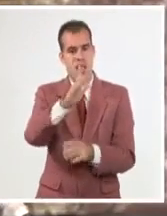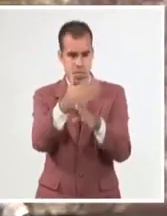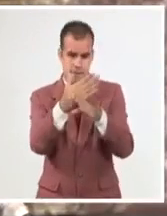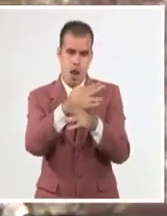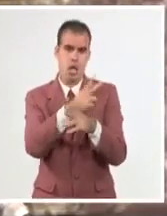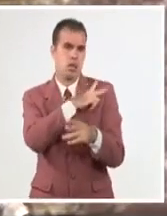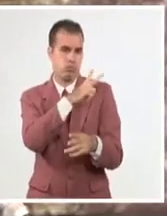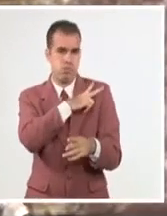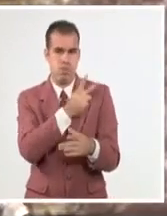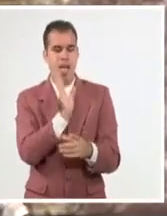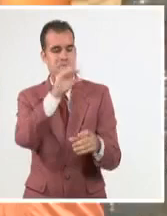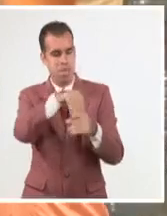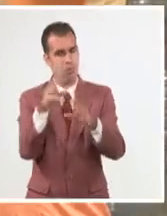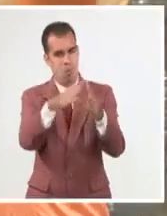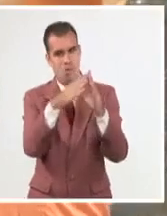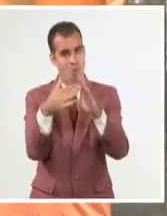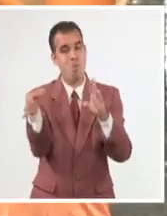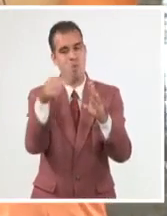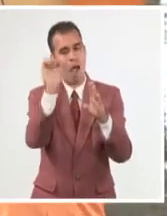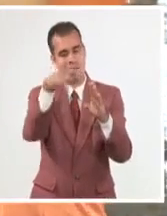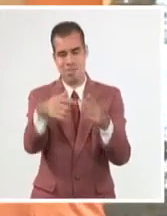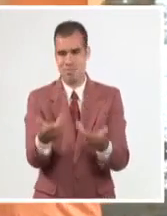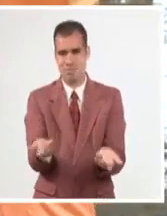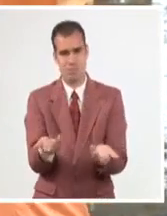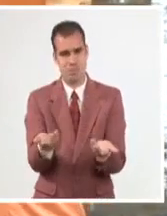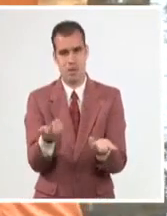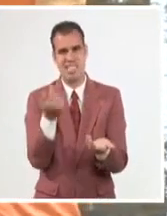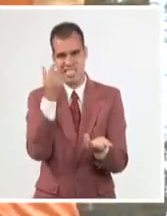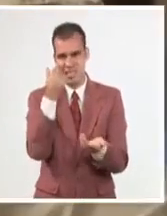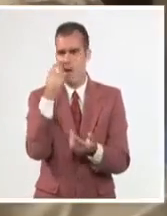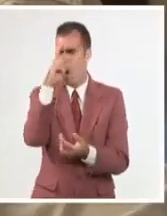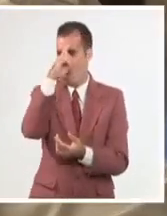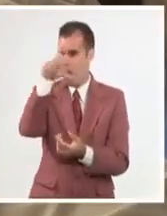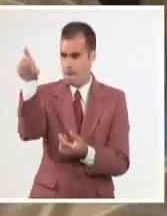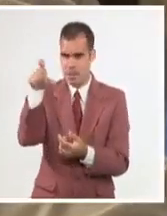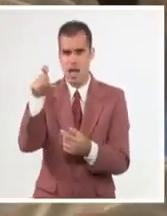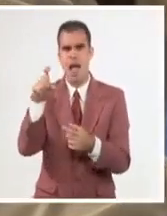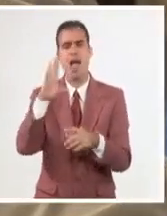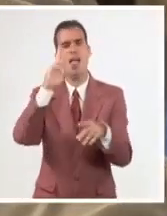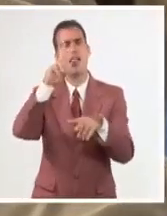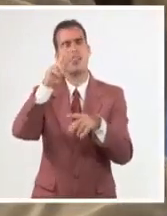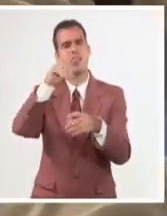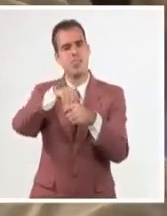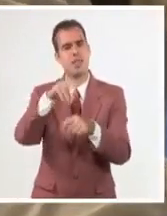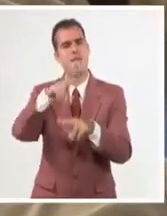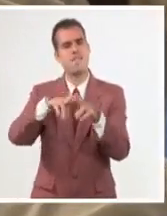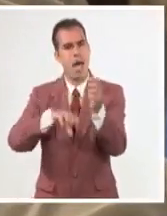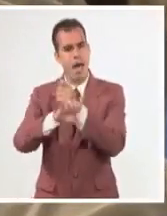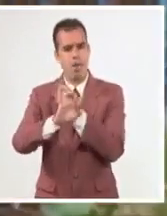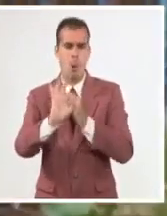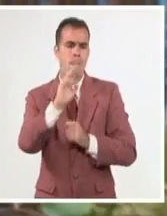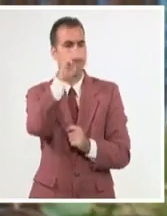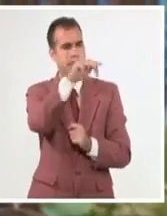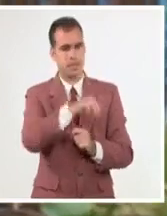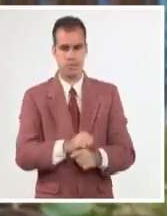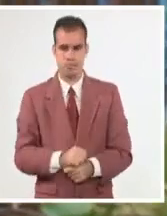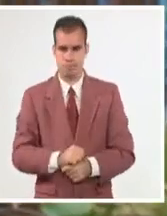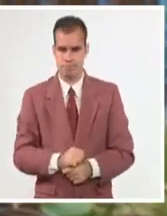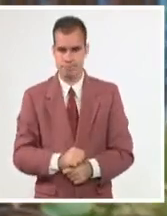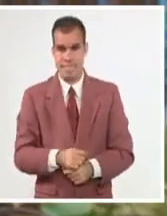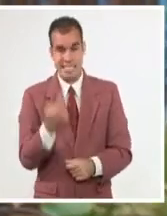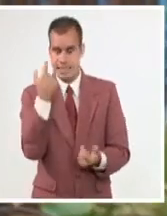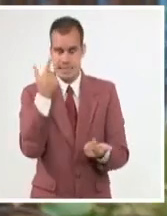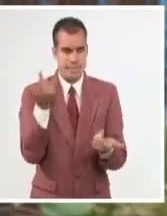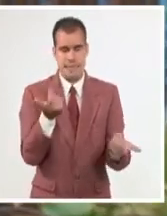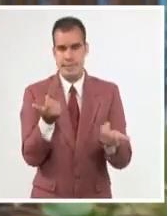nivel comunitario como municipal. Lo mismo en un centro de aislamiento en La Habana del Este que en un barrio de Marianao. Más que de un hecho en